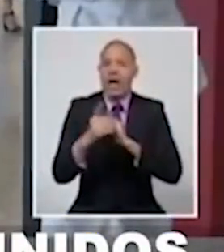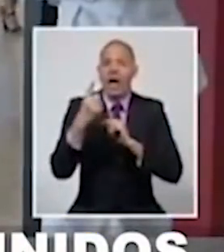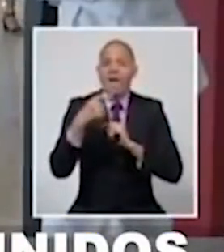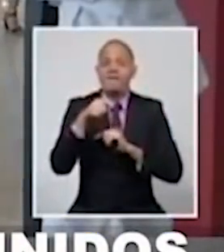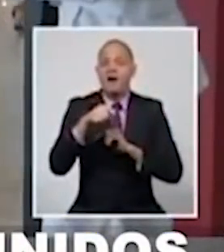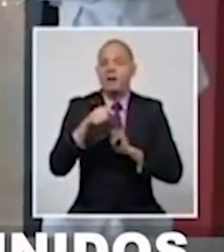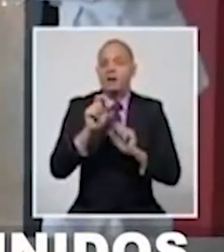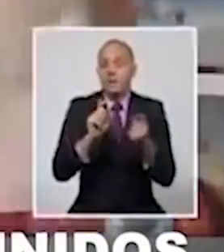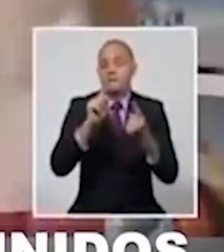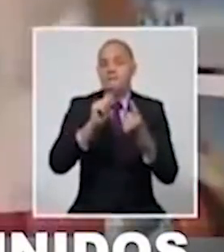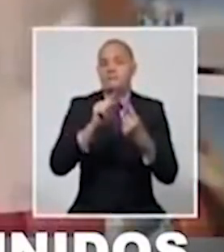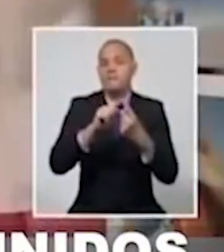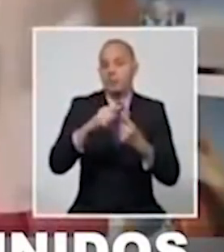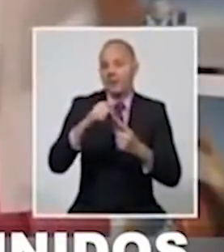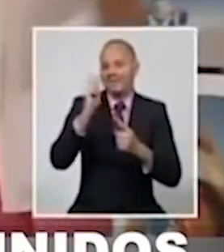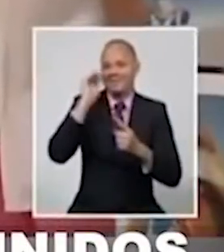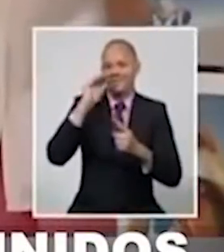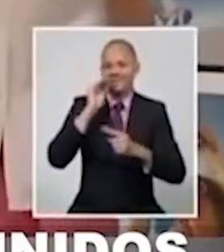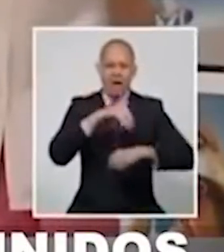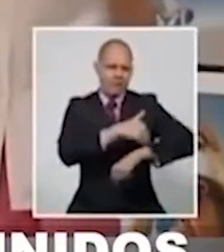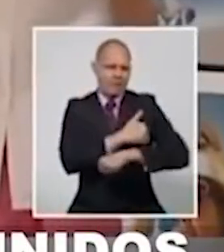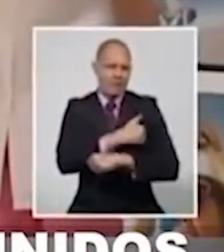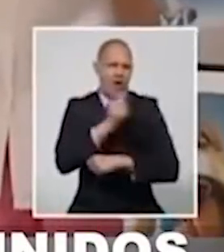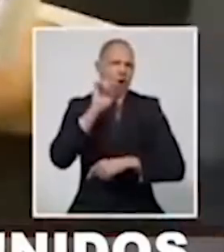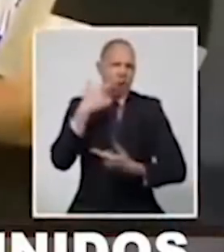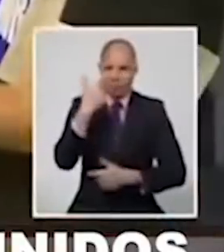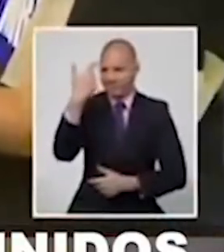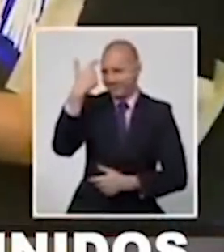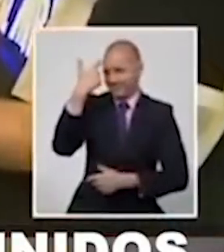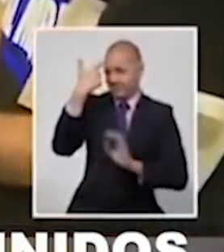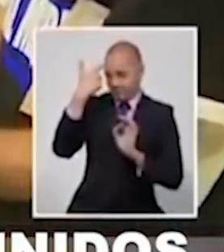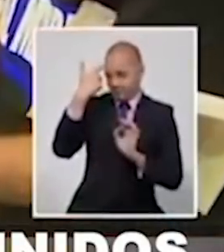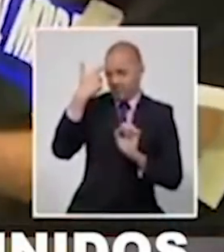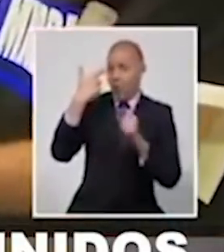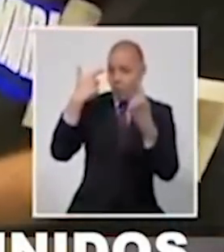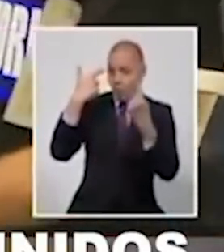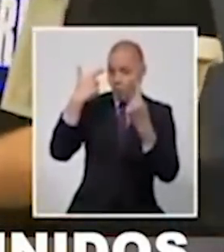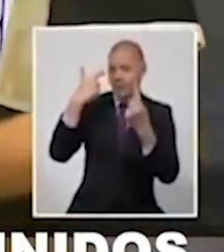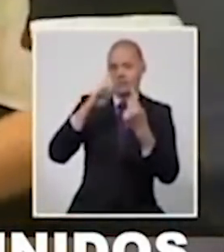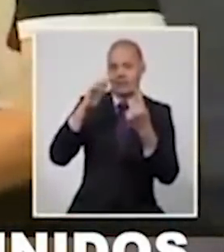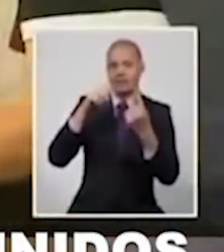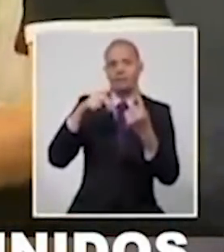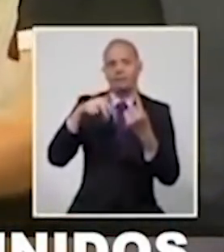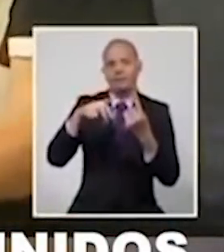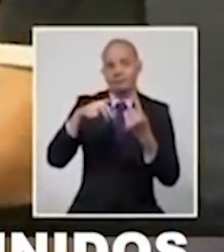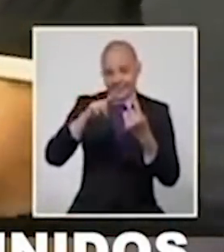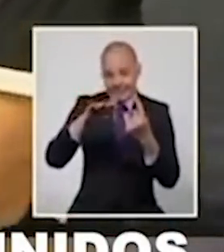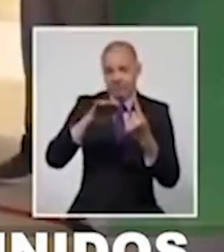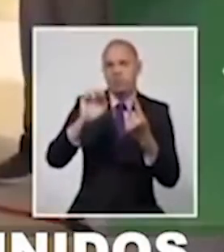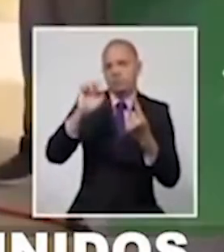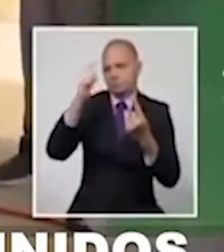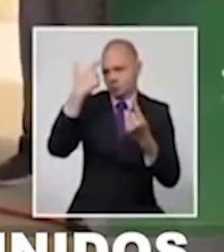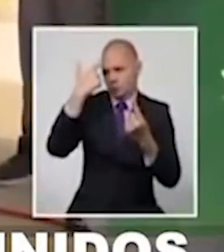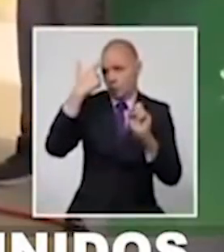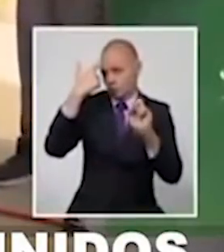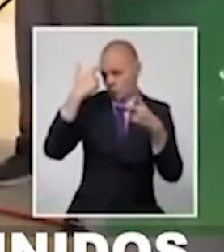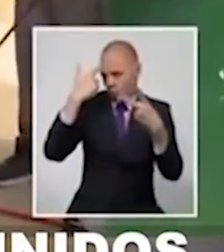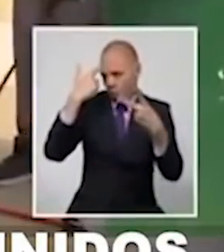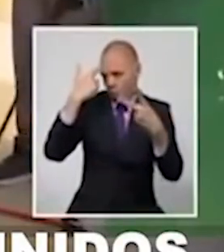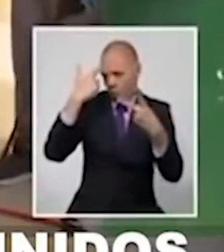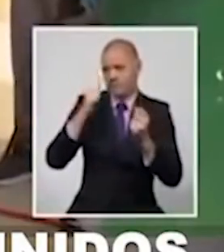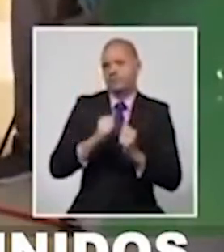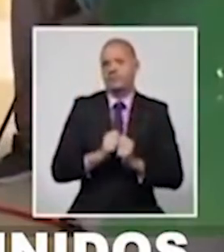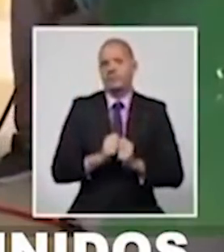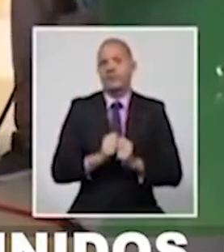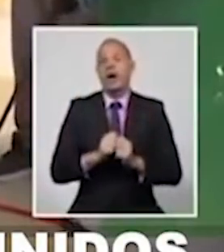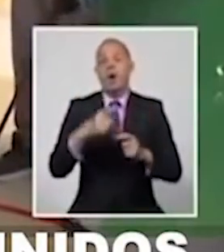proporciona ECASA, que es la empresa que se encarga de la operación en los aeropuertos cubanos, pues va a